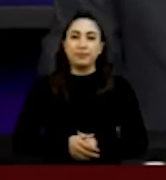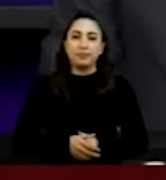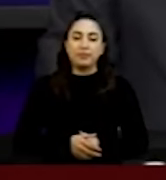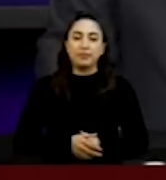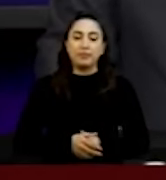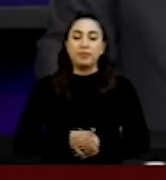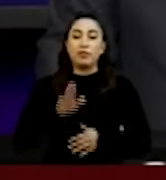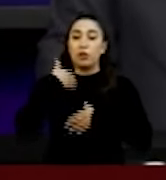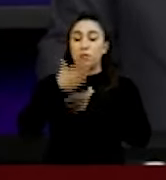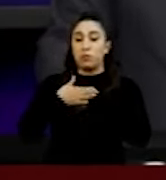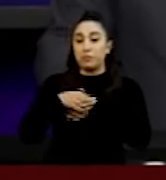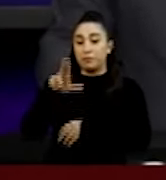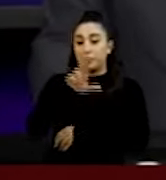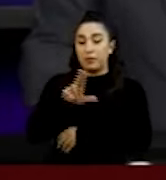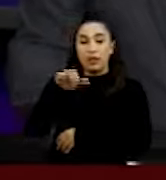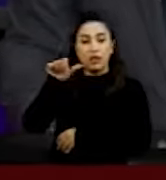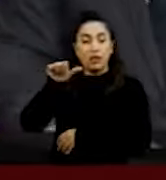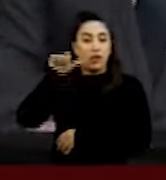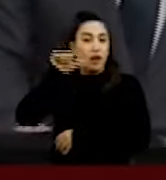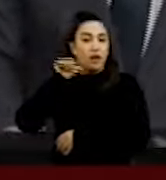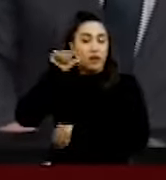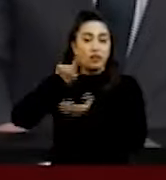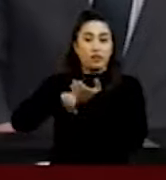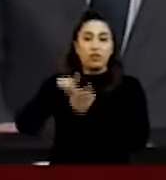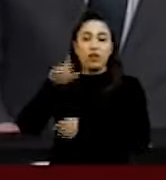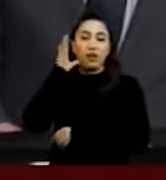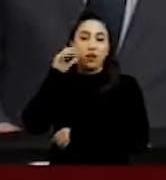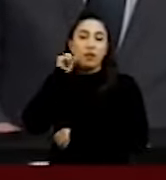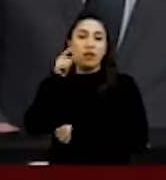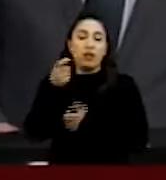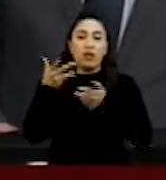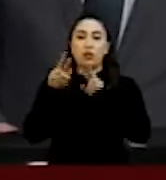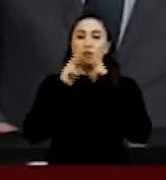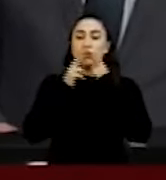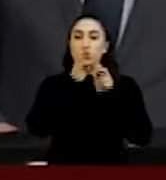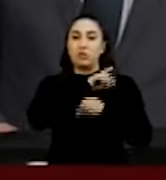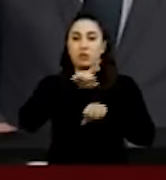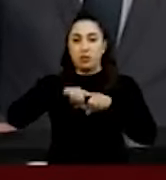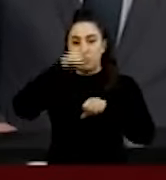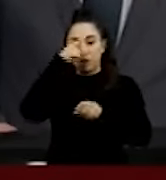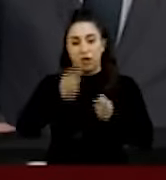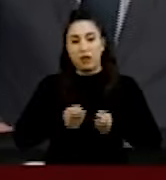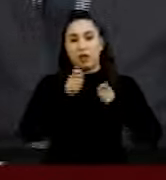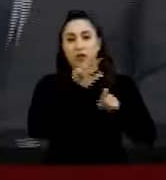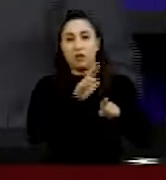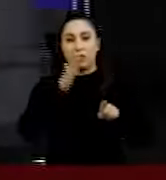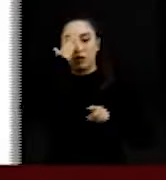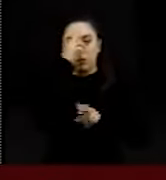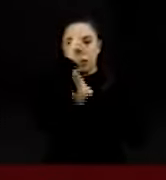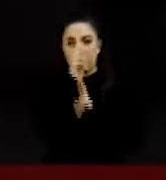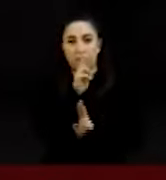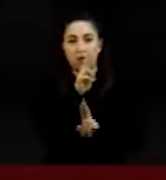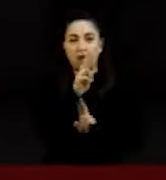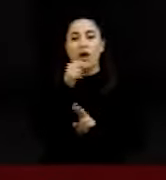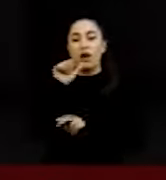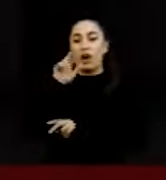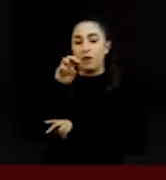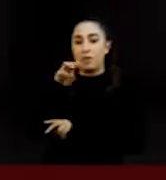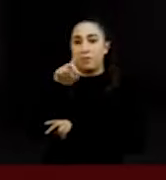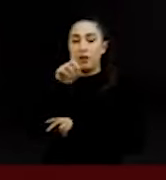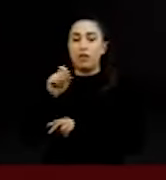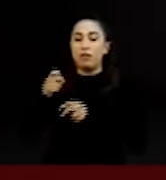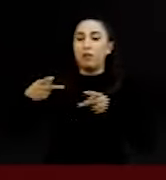El próximo martes 16 de abril en el Senado de la República se realizará sesión solemne para entregar la Medalla de Honor Armada de México en su edición del